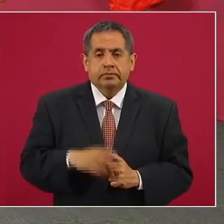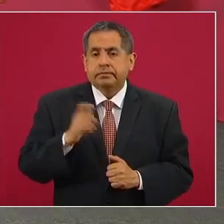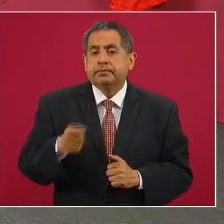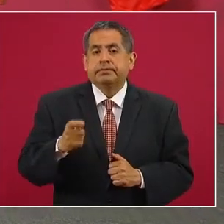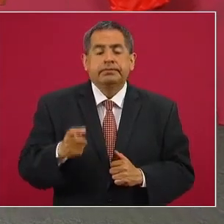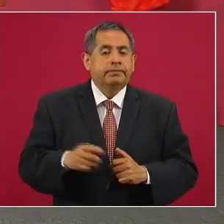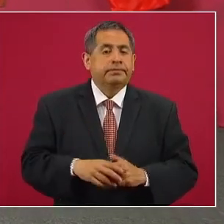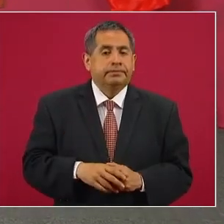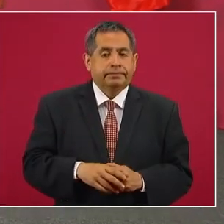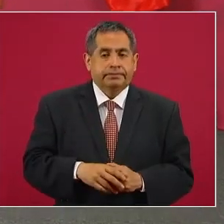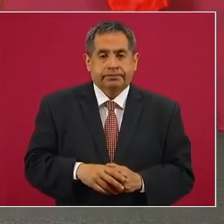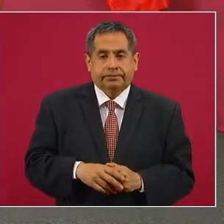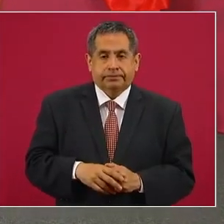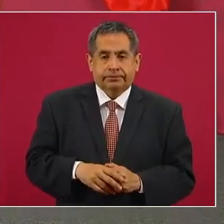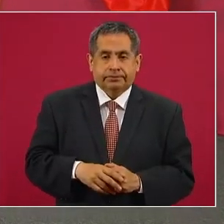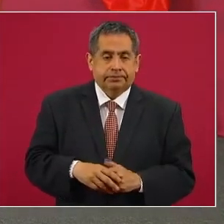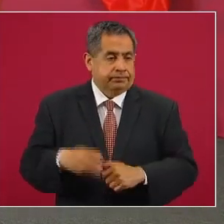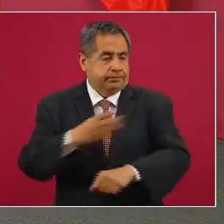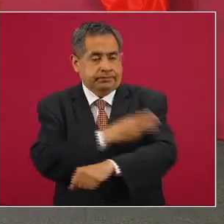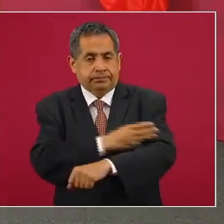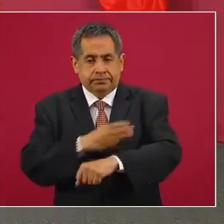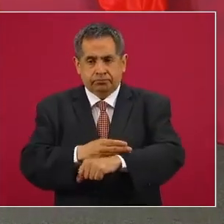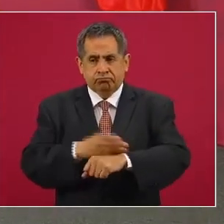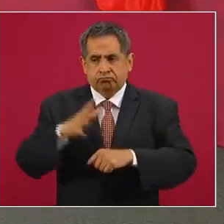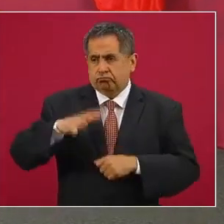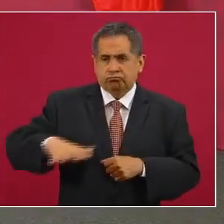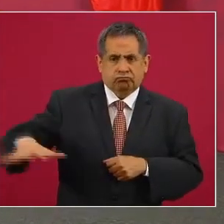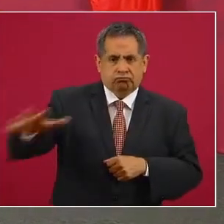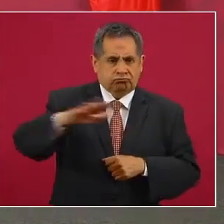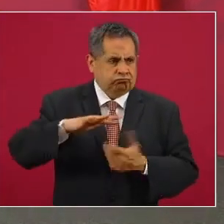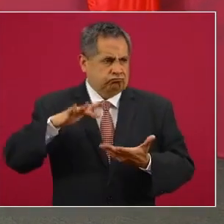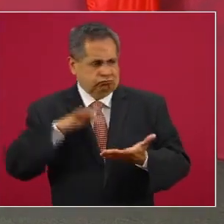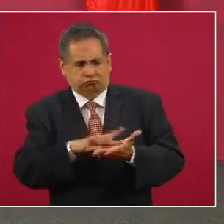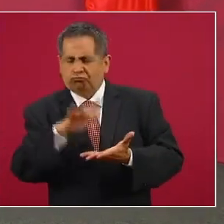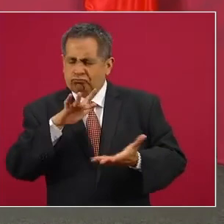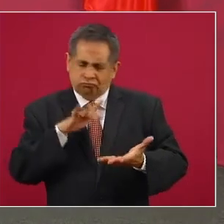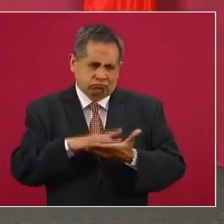inicio, Madero tiene todo ese apoyo popular